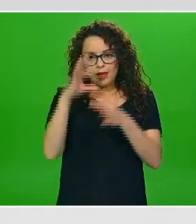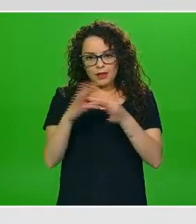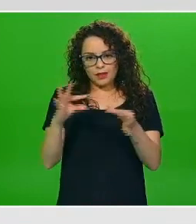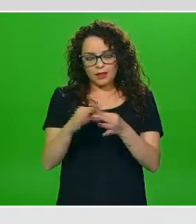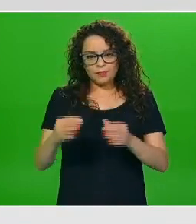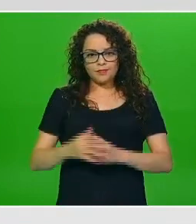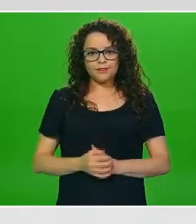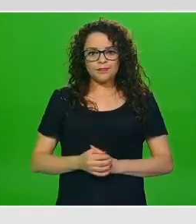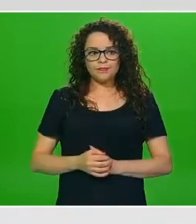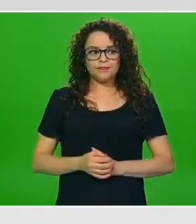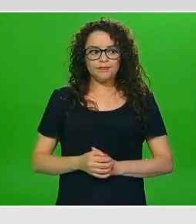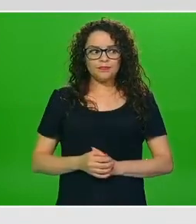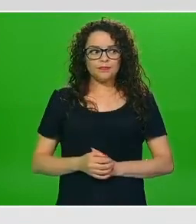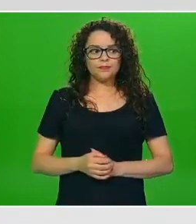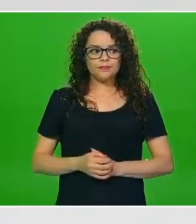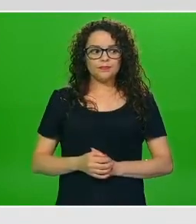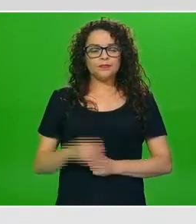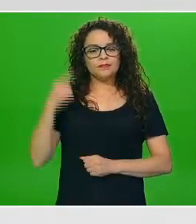acompañándonos